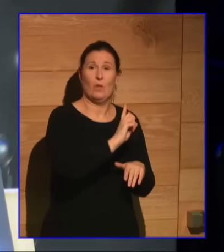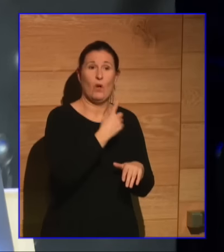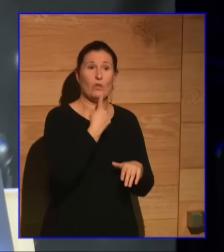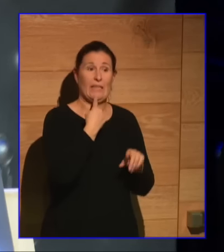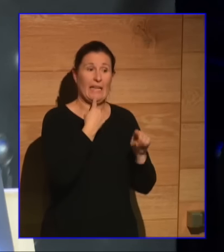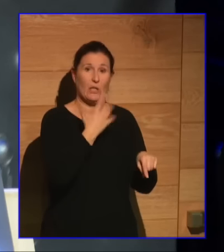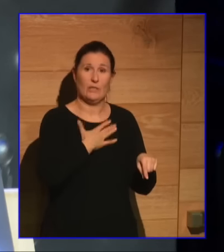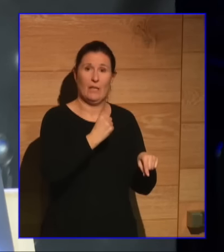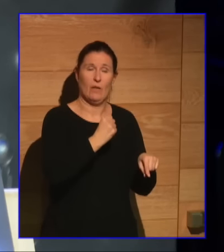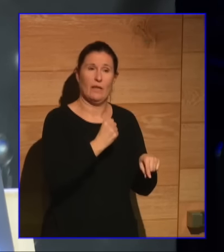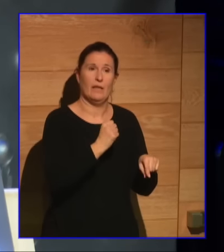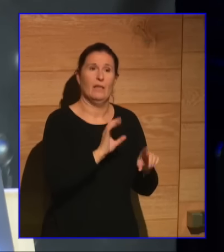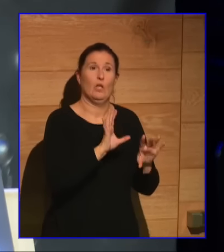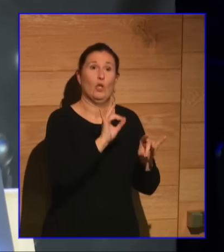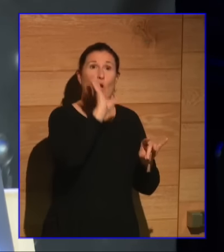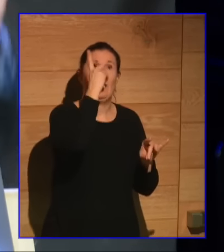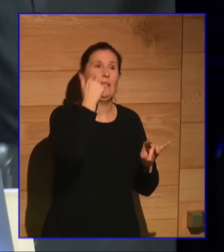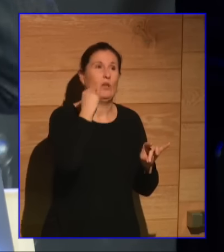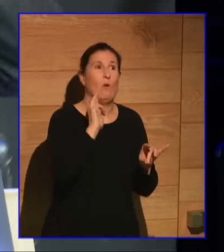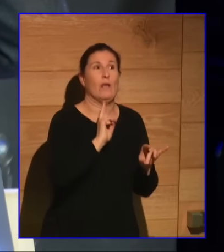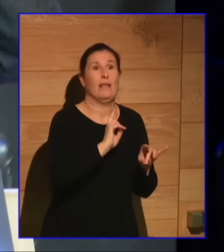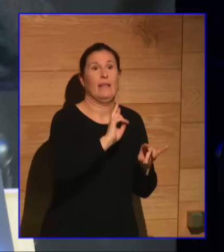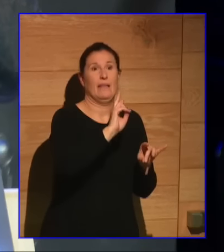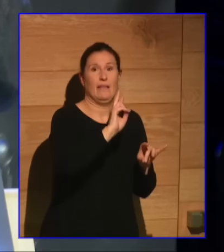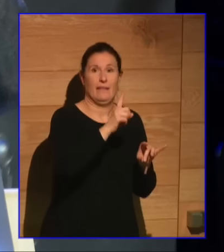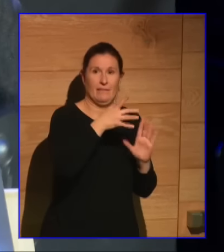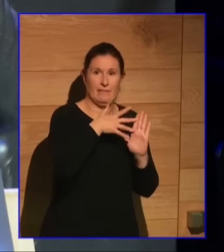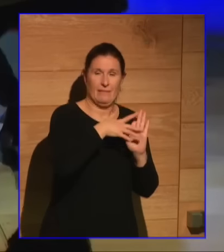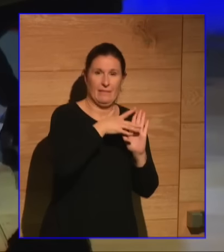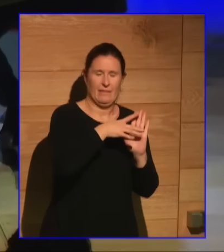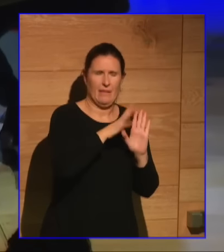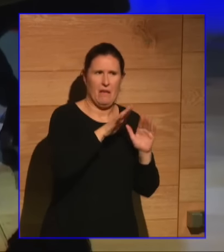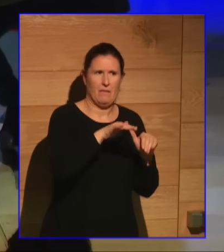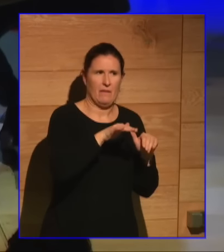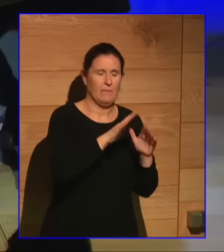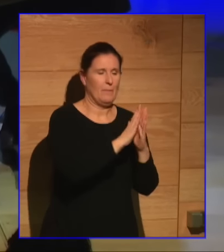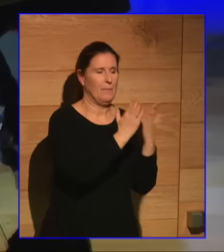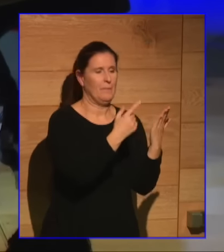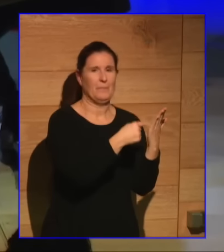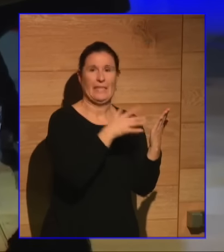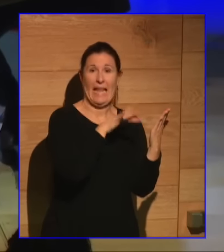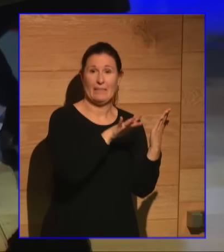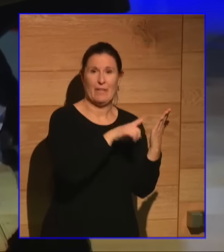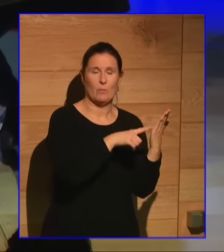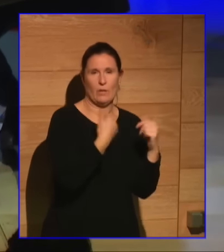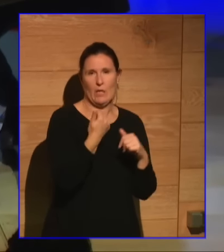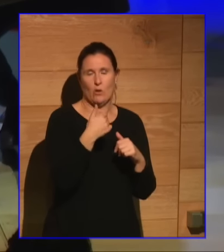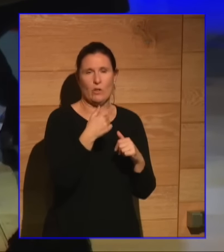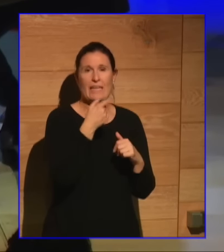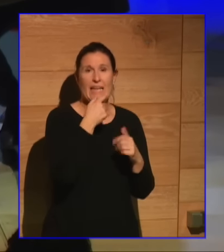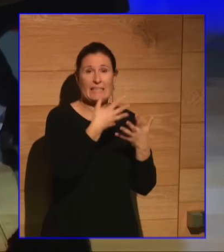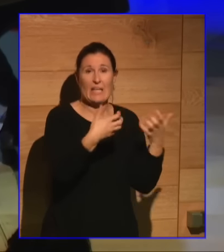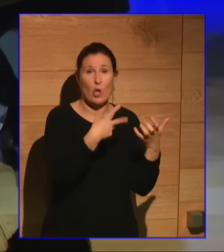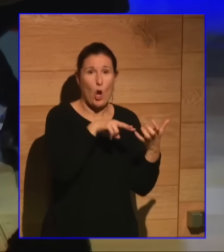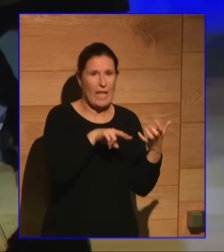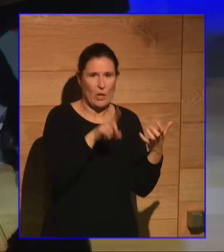cielos. Y están viendo solo los dibujos de no entienden la Biblia, o sea, no saben leer en inglés. Y lo que